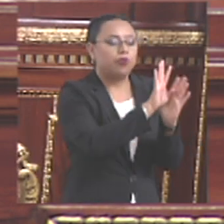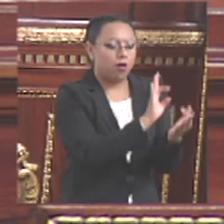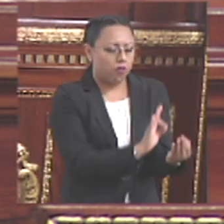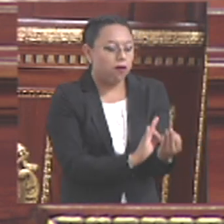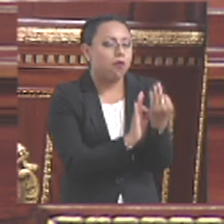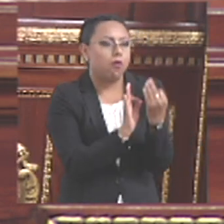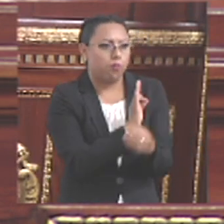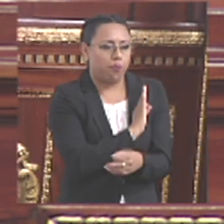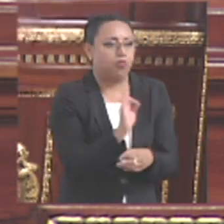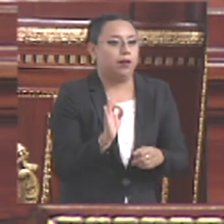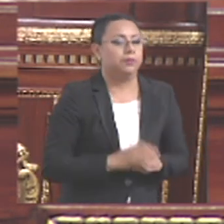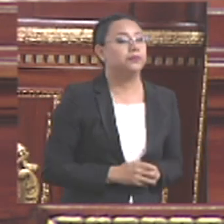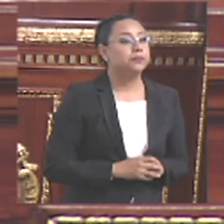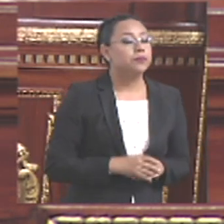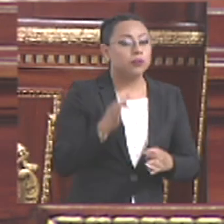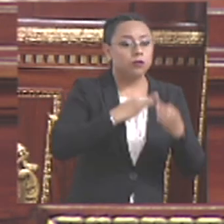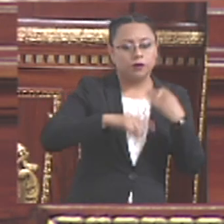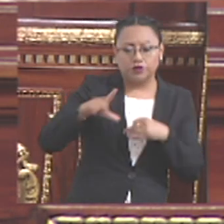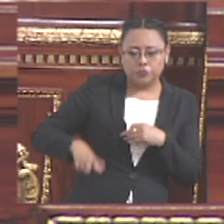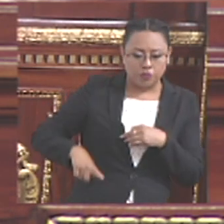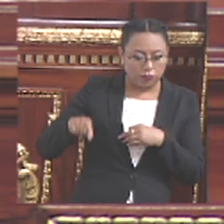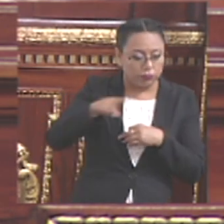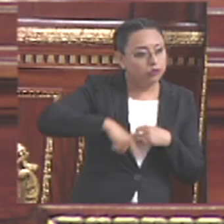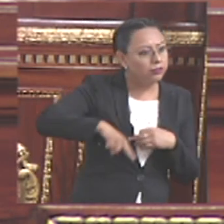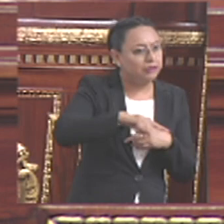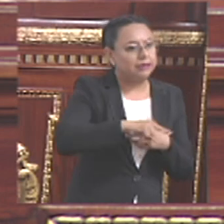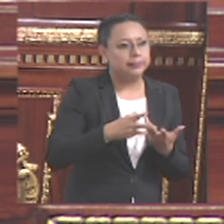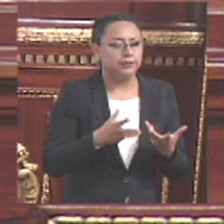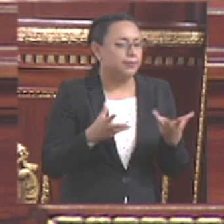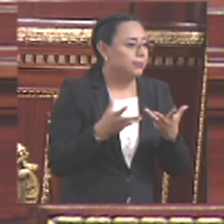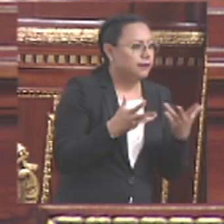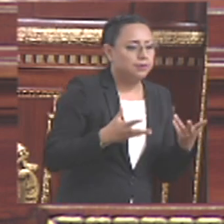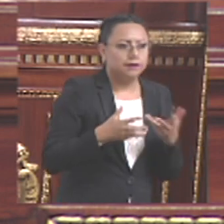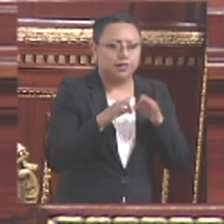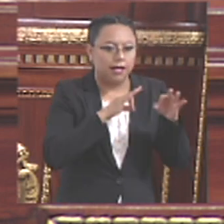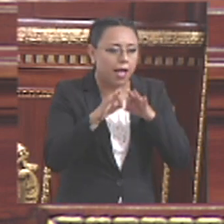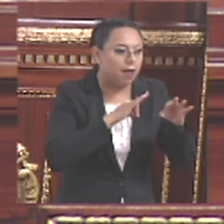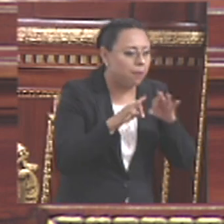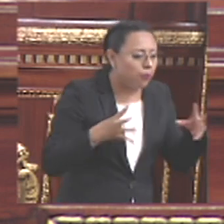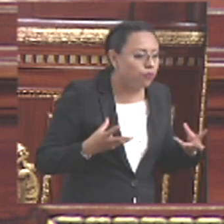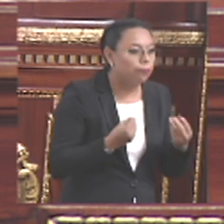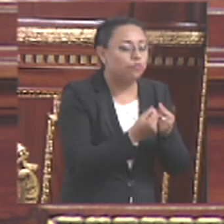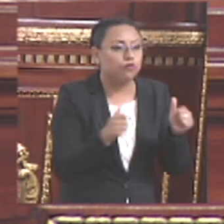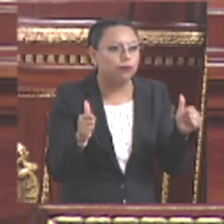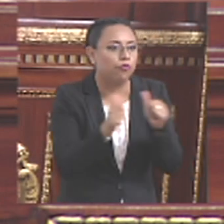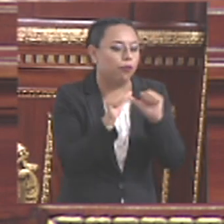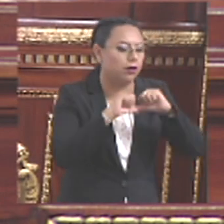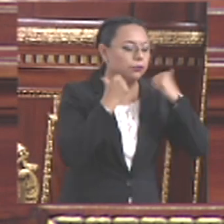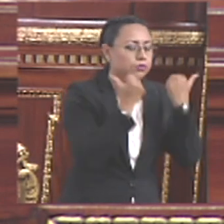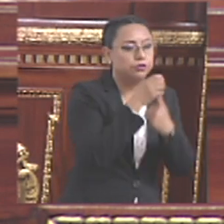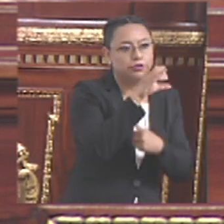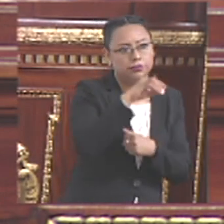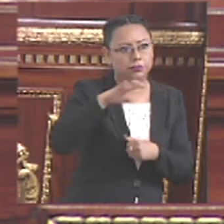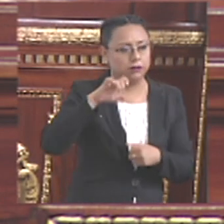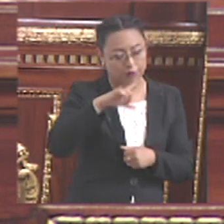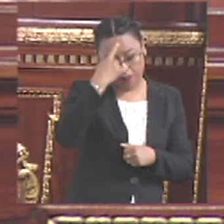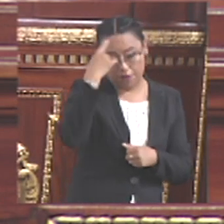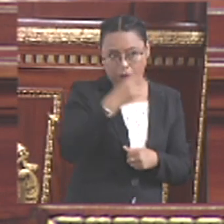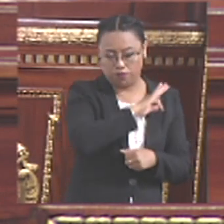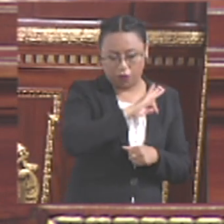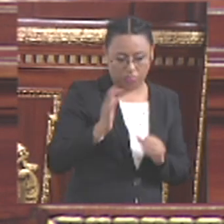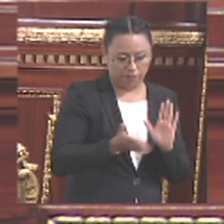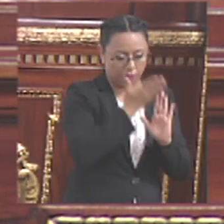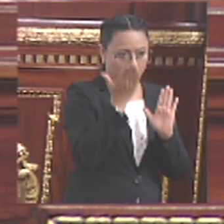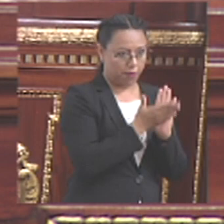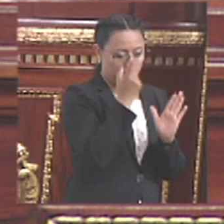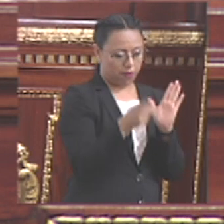se vieron presionados y comenzaron un trabajo en conjunto con la sociedad civil para la reconstrucción a través del